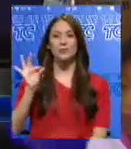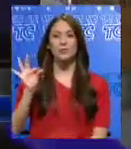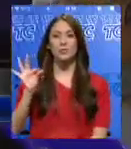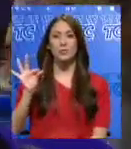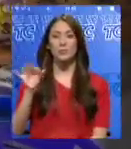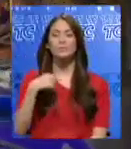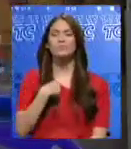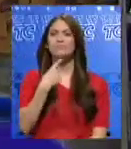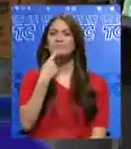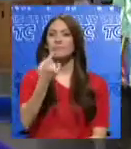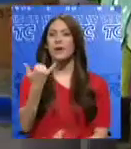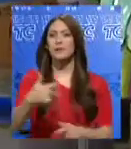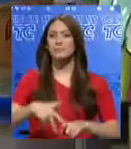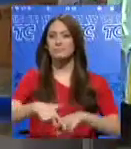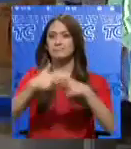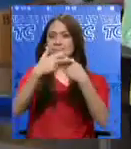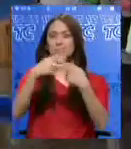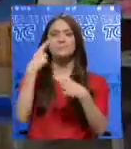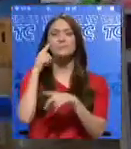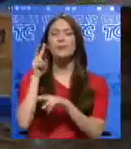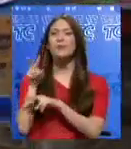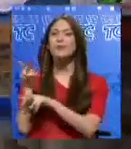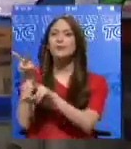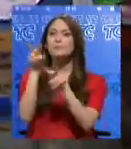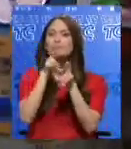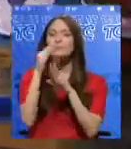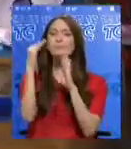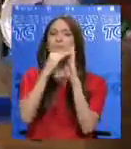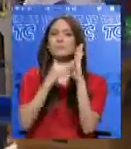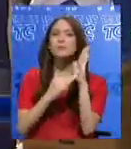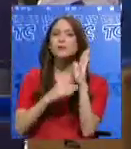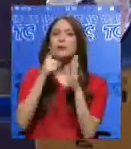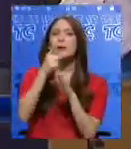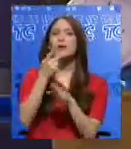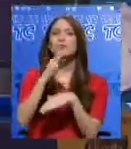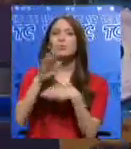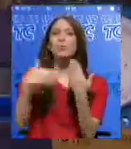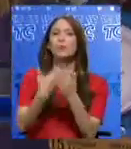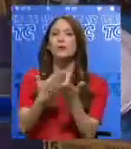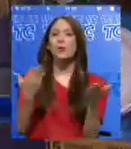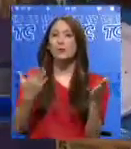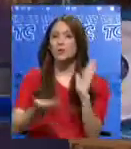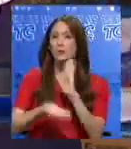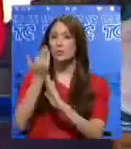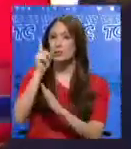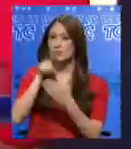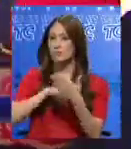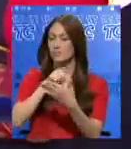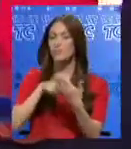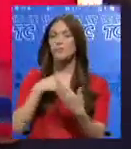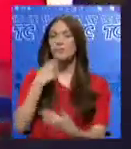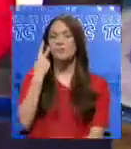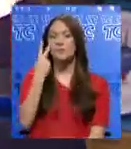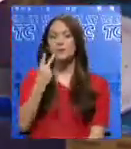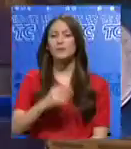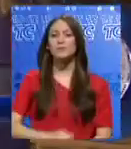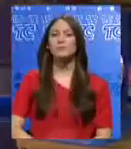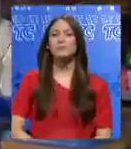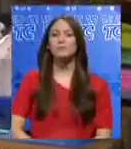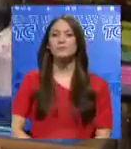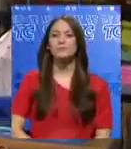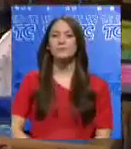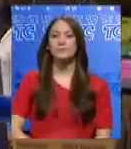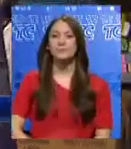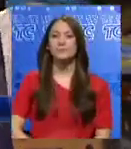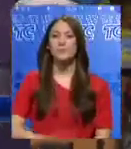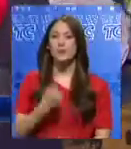esta mañana ha empezado ya un operativo de control. Vamos a dialogar rápidamente con la Intendenta de Policía. Señora Intendenta, se